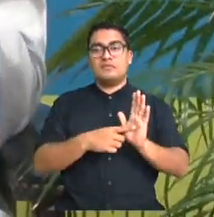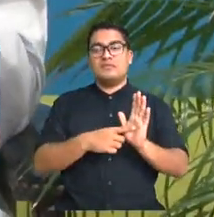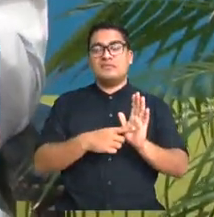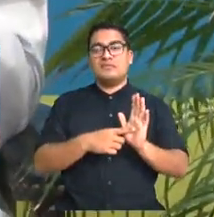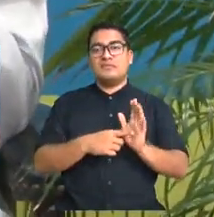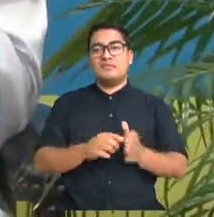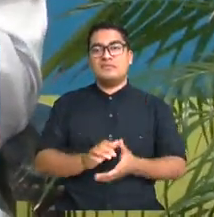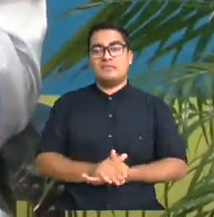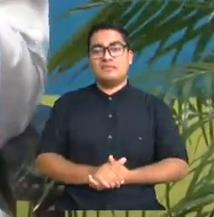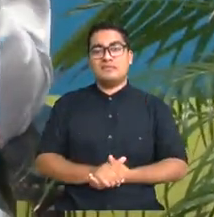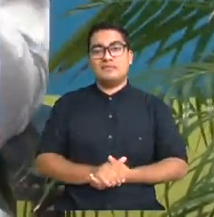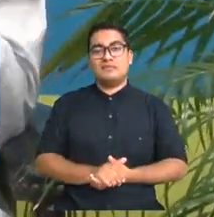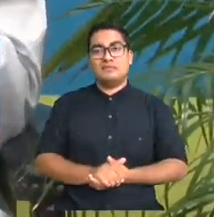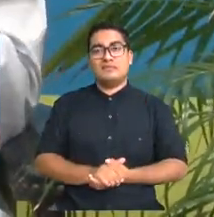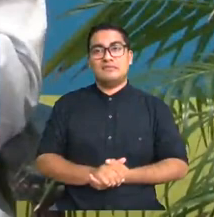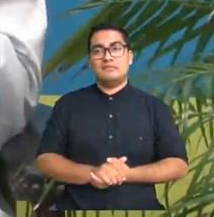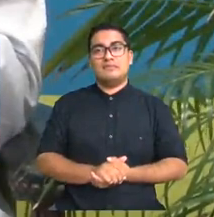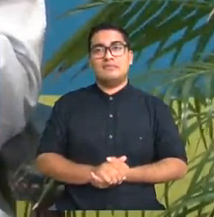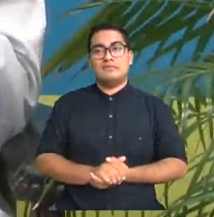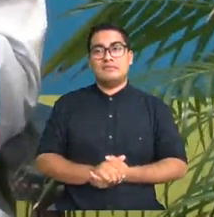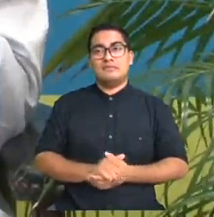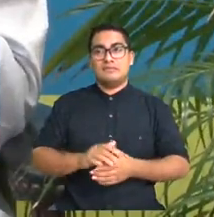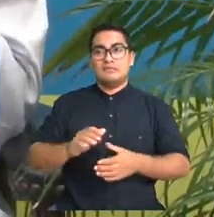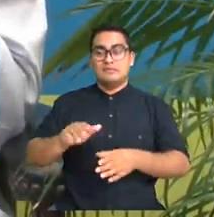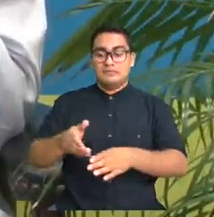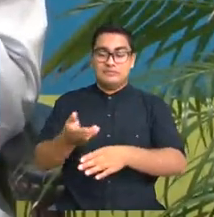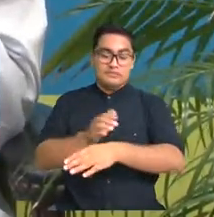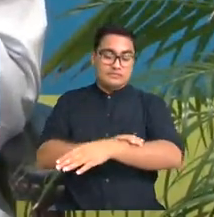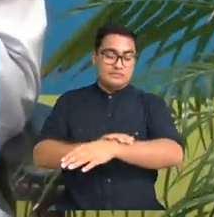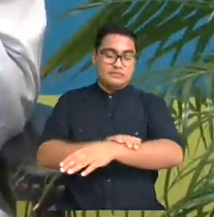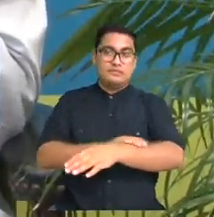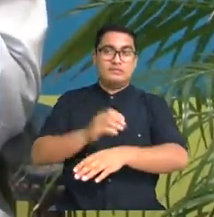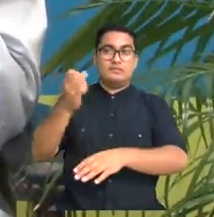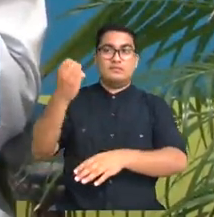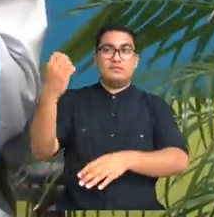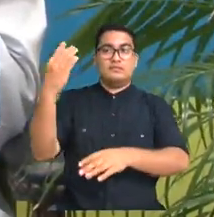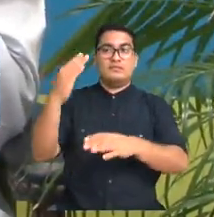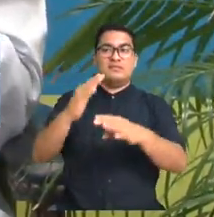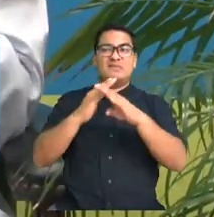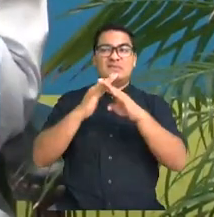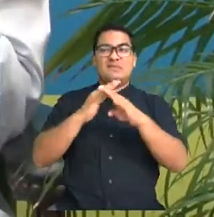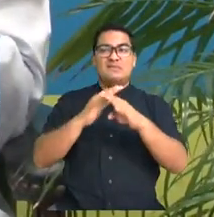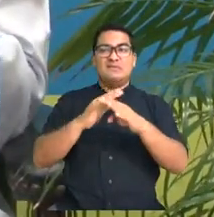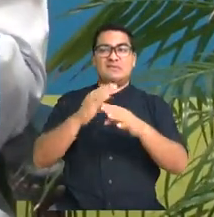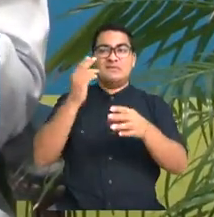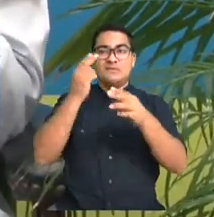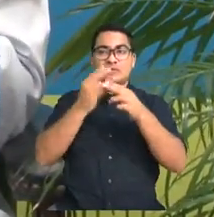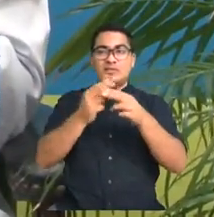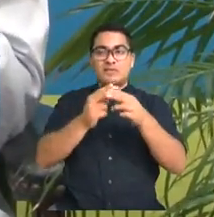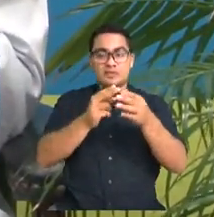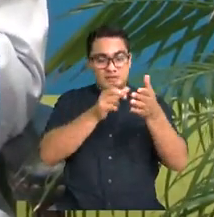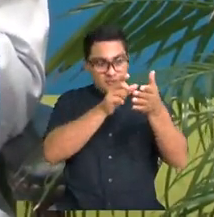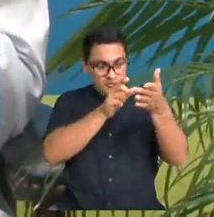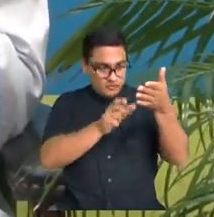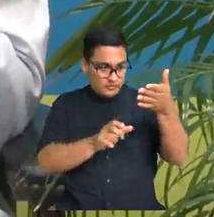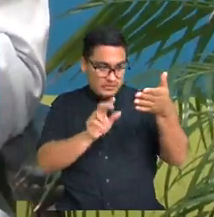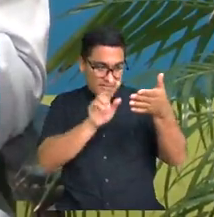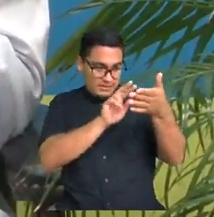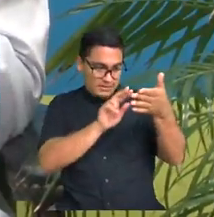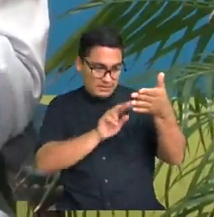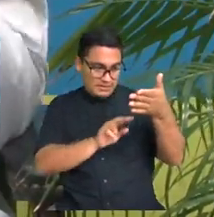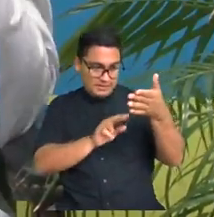Por ejemplo, los bloqueadores solares tienen muchas etiquetas, y entonces es importante que nosotros sepamos leer esa